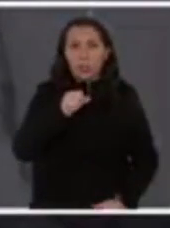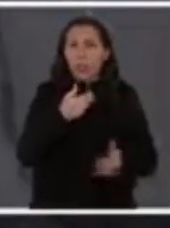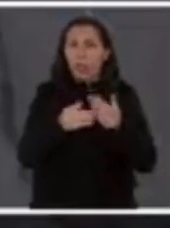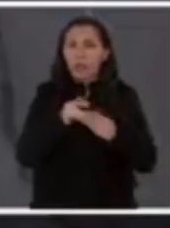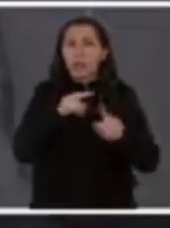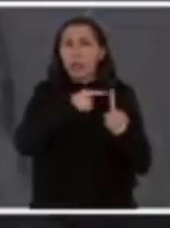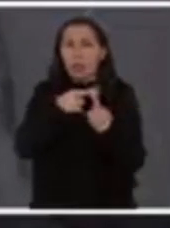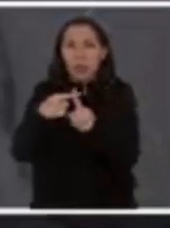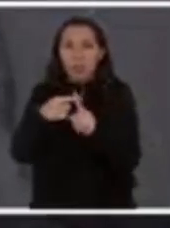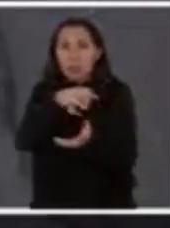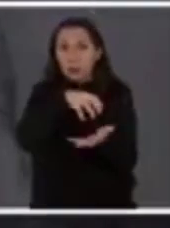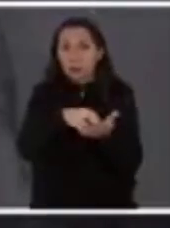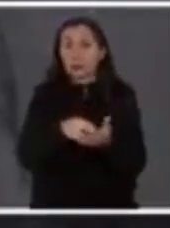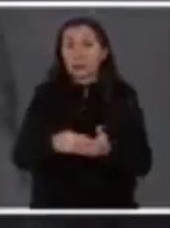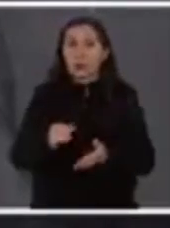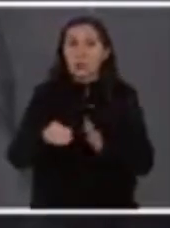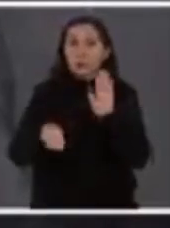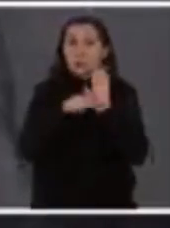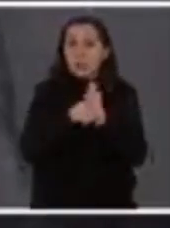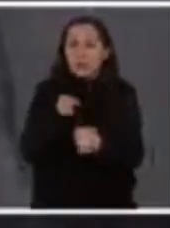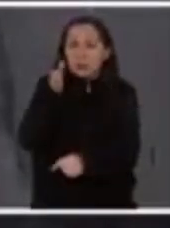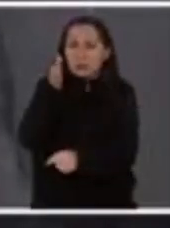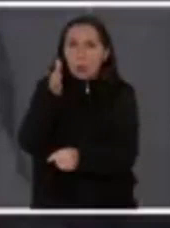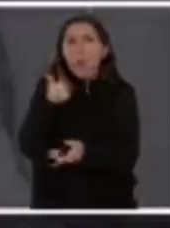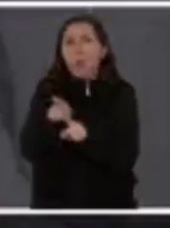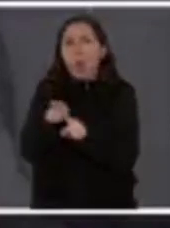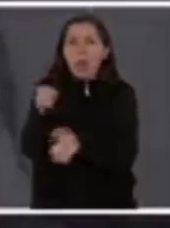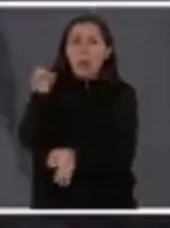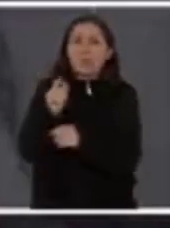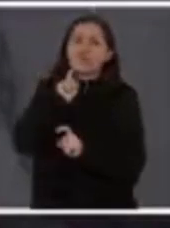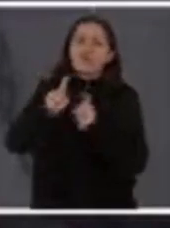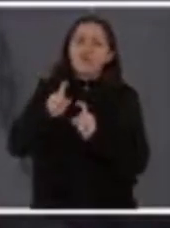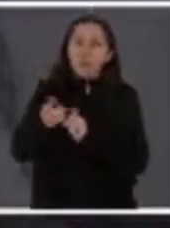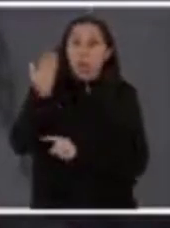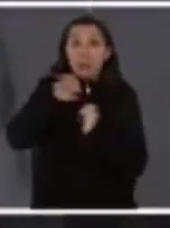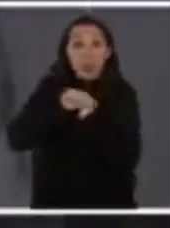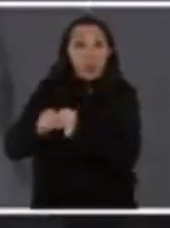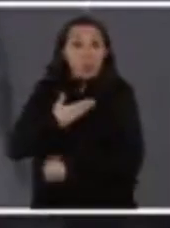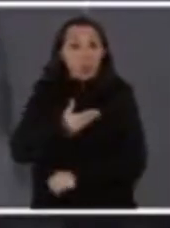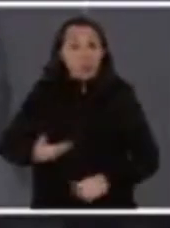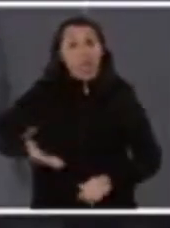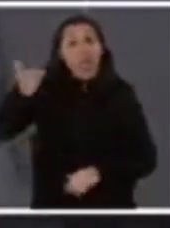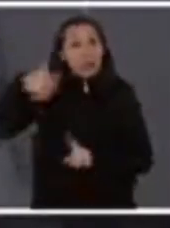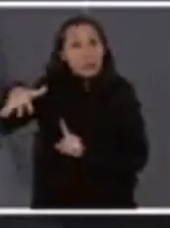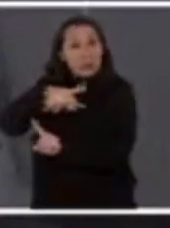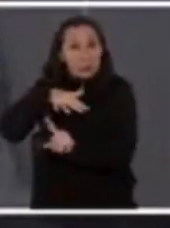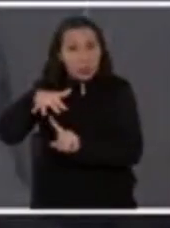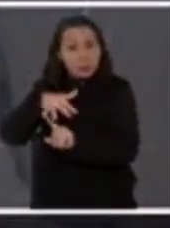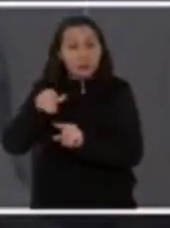Recoleta, los estándares que antes tuvimos para juzgar y criticar a nuestros adversarios ante casos